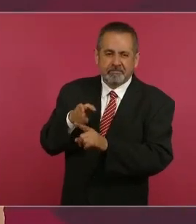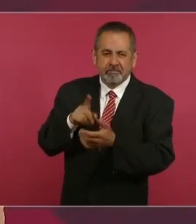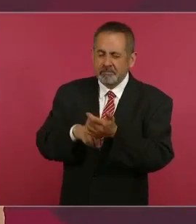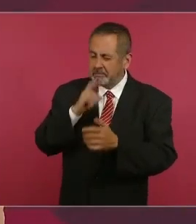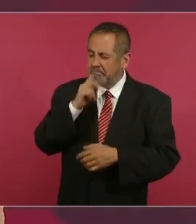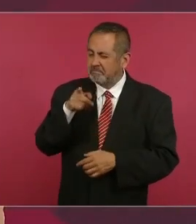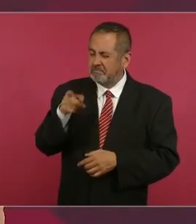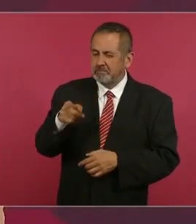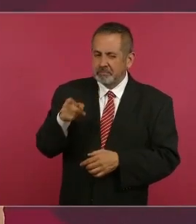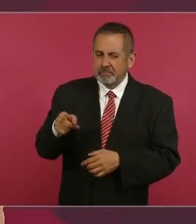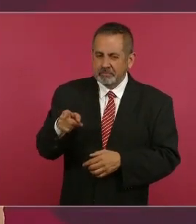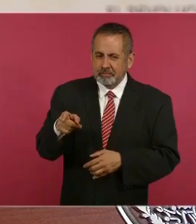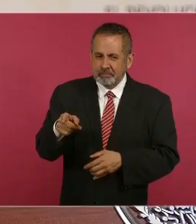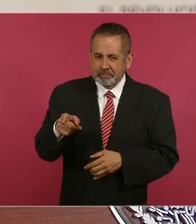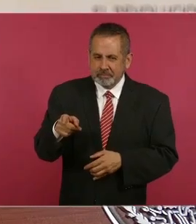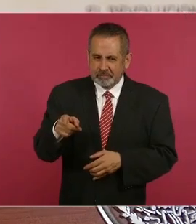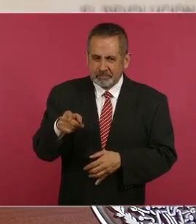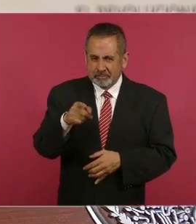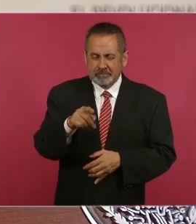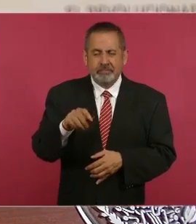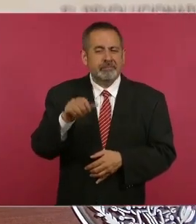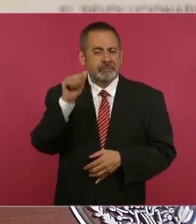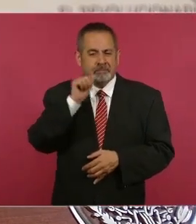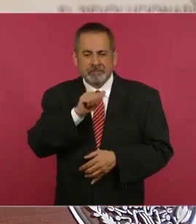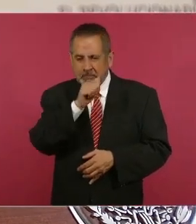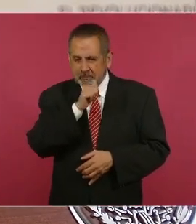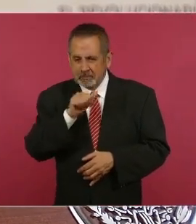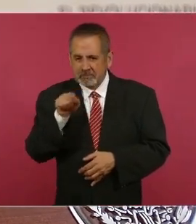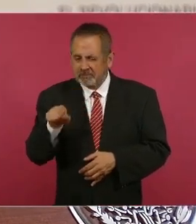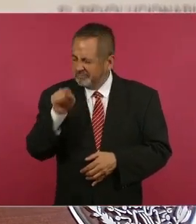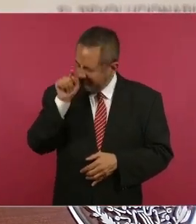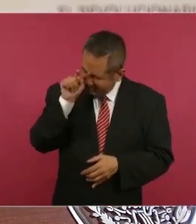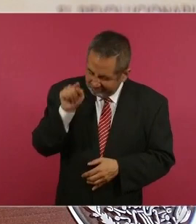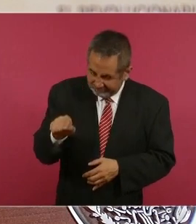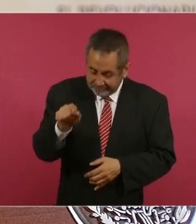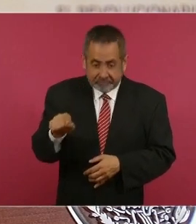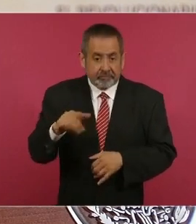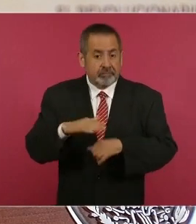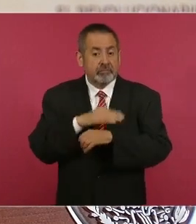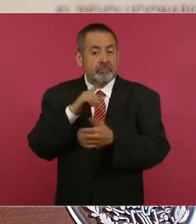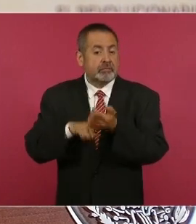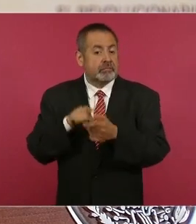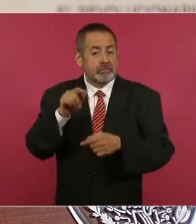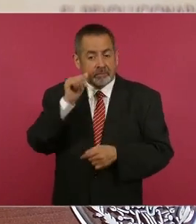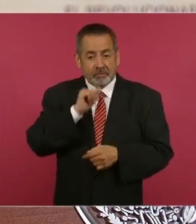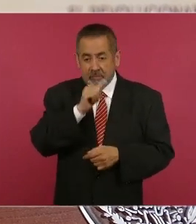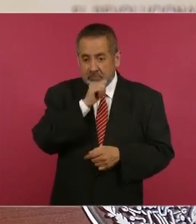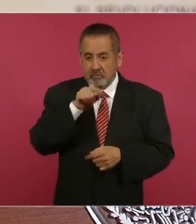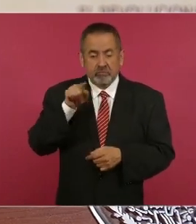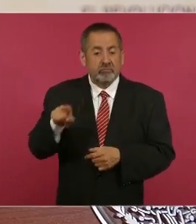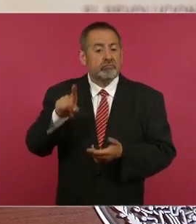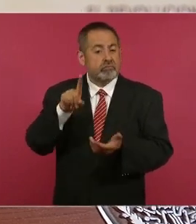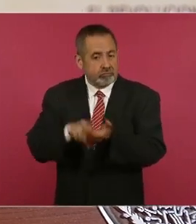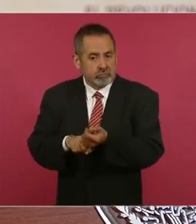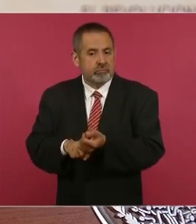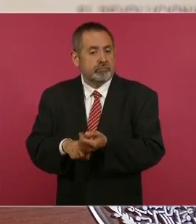los sí, Arizona, porque tienen un